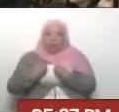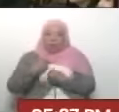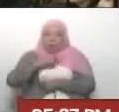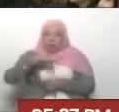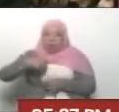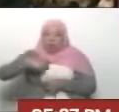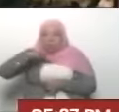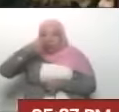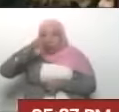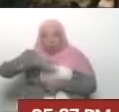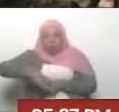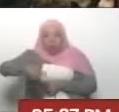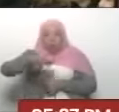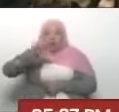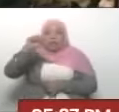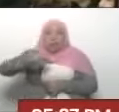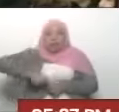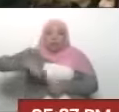¿Lo juran?